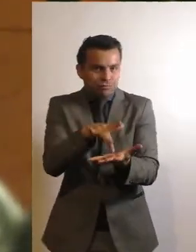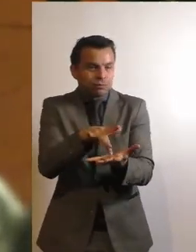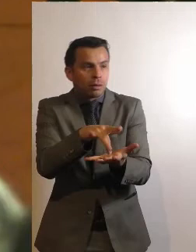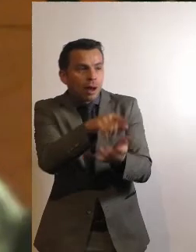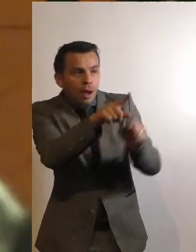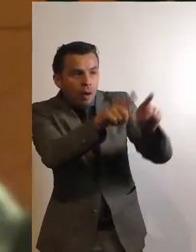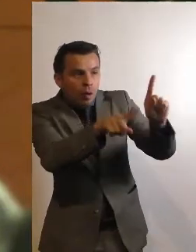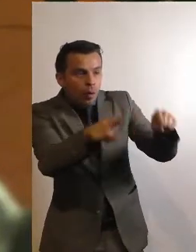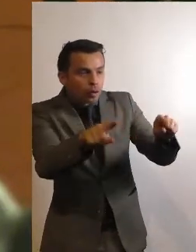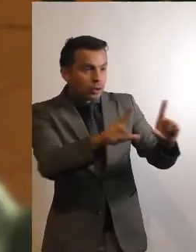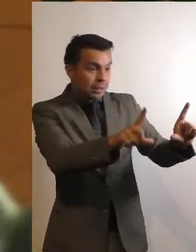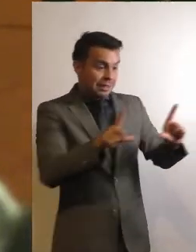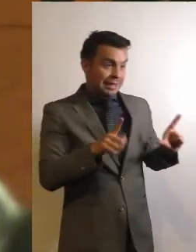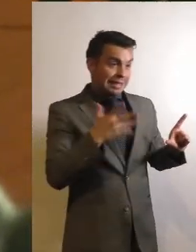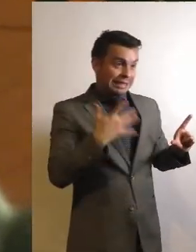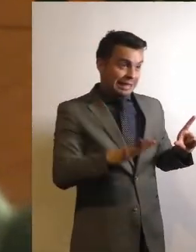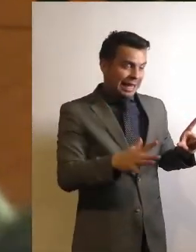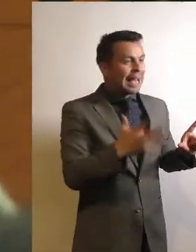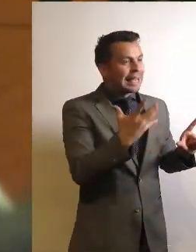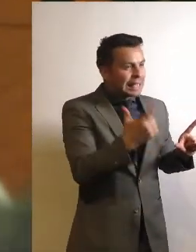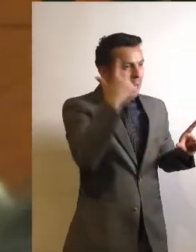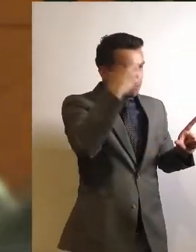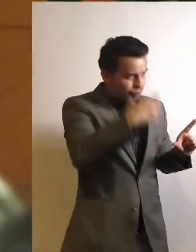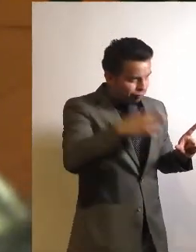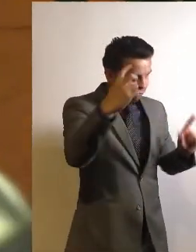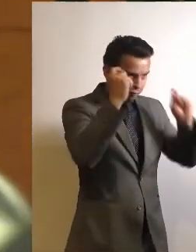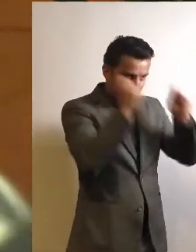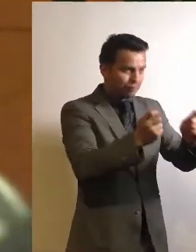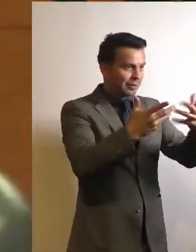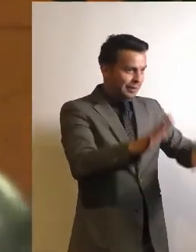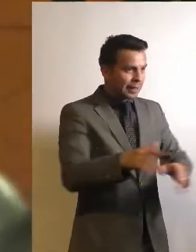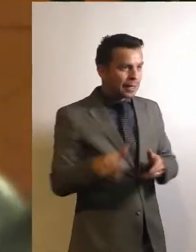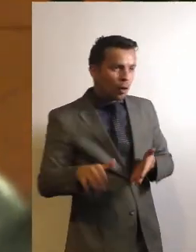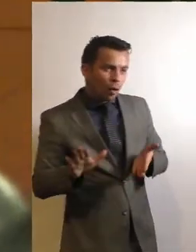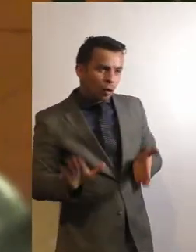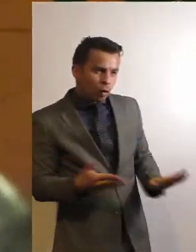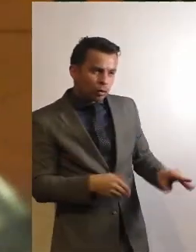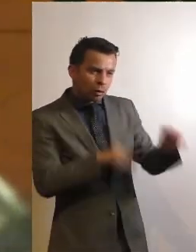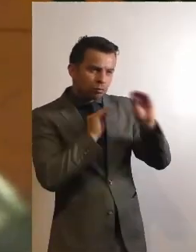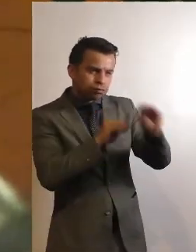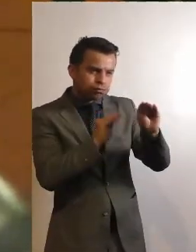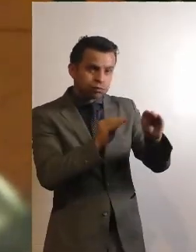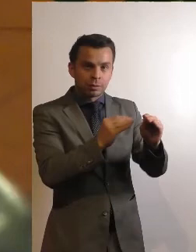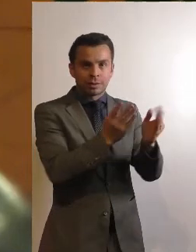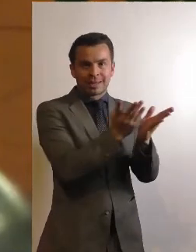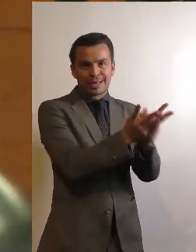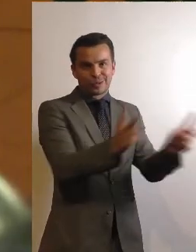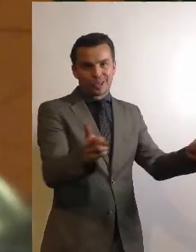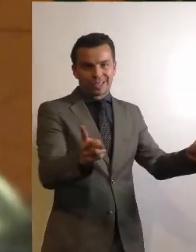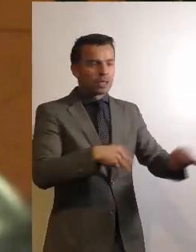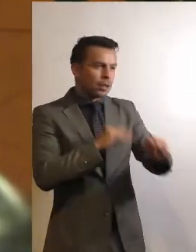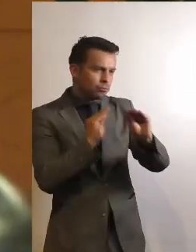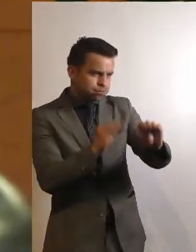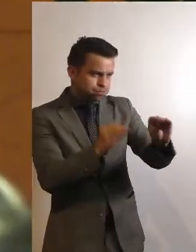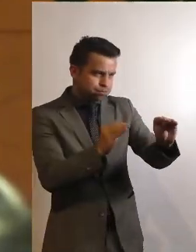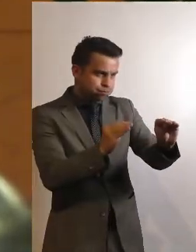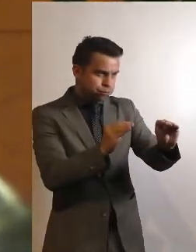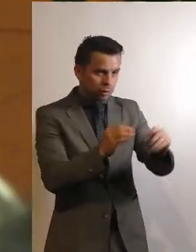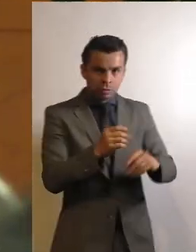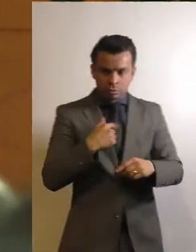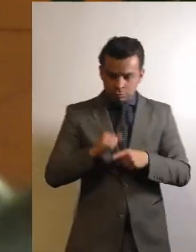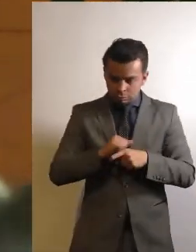vida profesional de los estudiantes. Este curso brinda diferentes herramientas a los estudiantes que facilitan el desarrollo de su quehacer